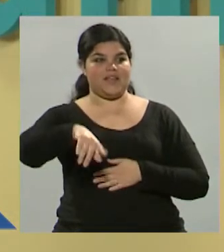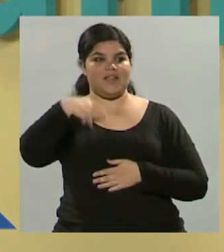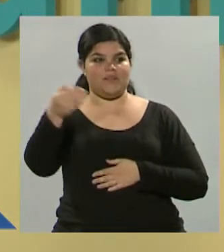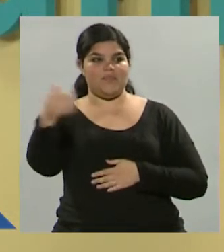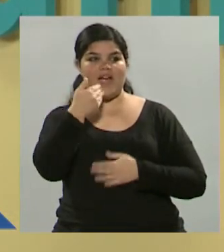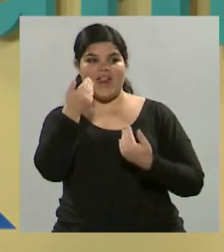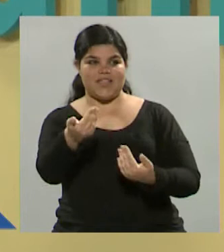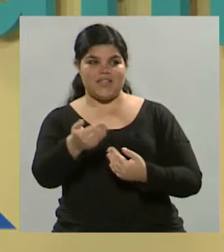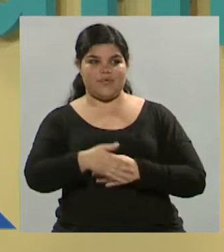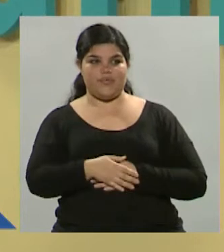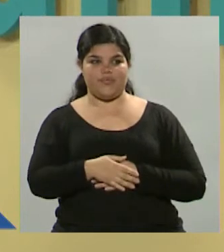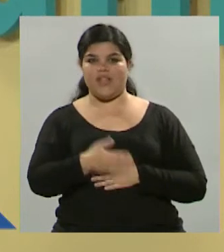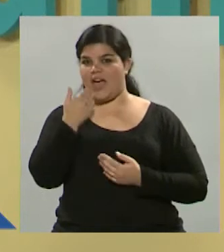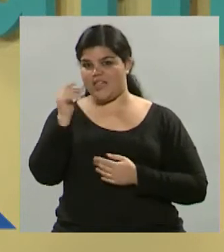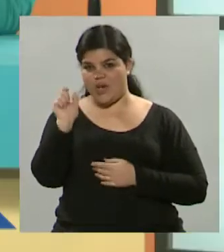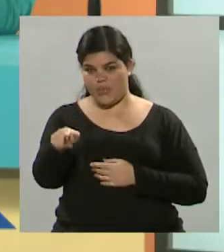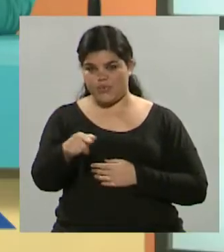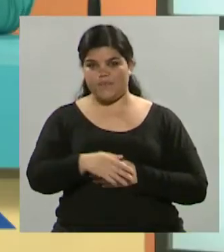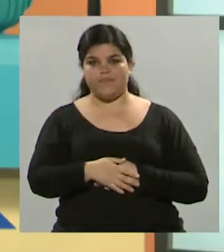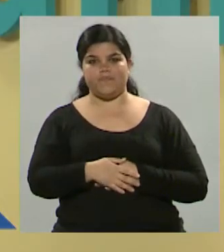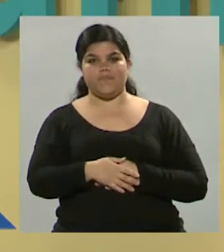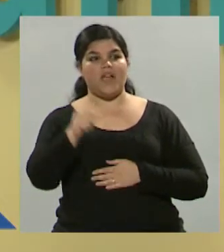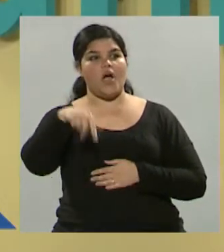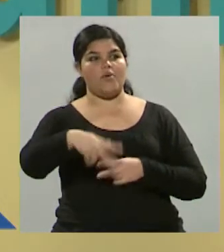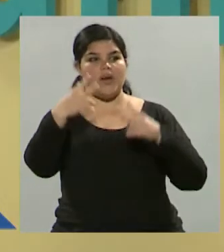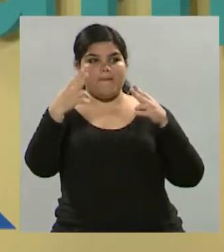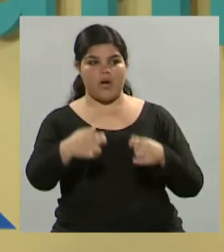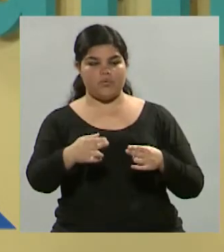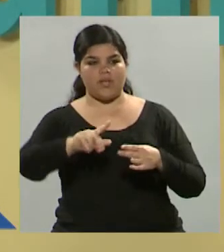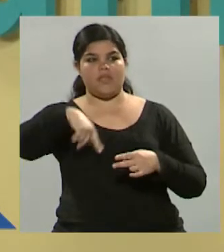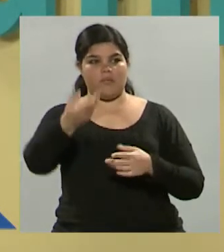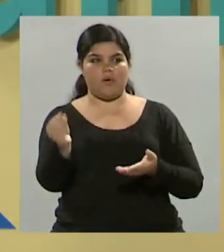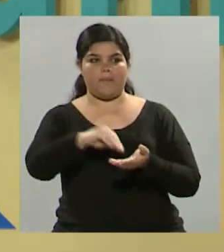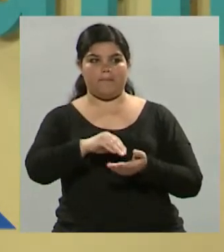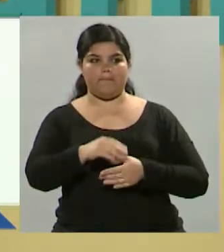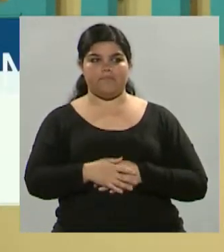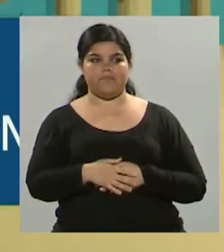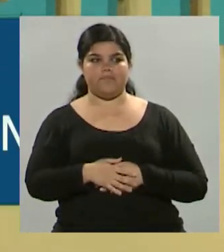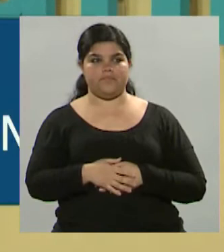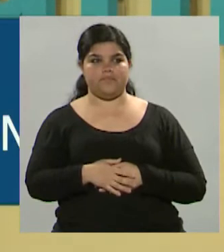Señalú. Bueno, Muchísimas muchas gracias a vos. Por favor. Hacemos una pausa y ya venimos con mucho más.